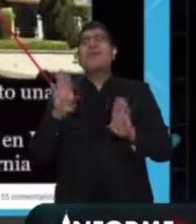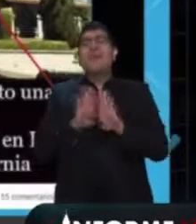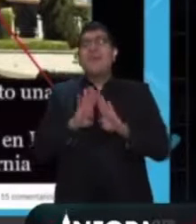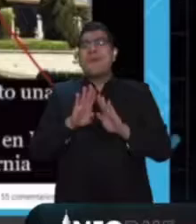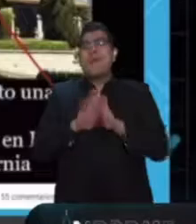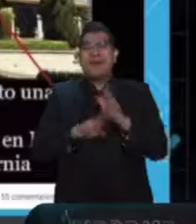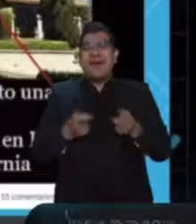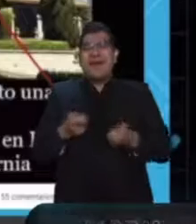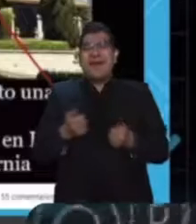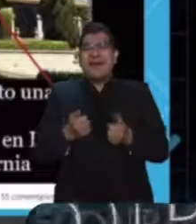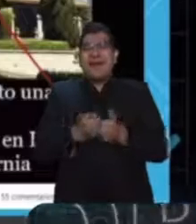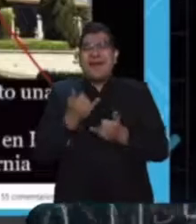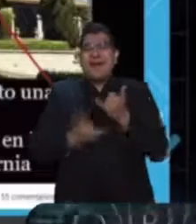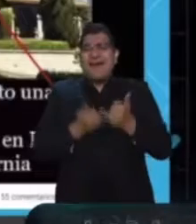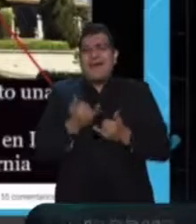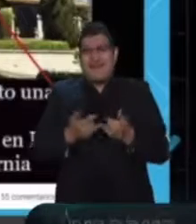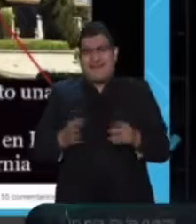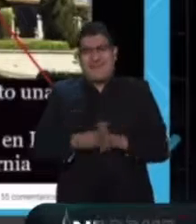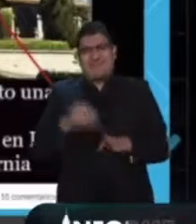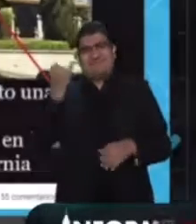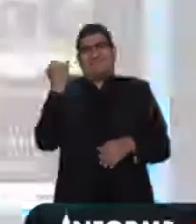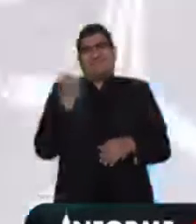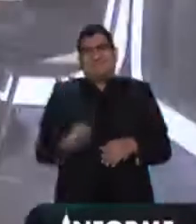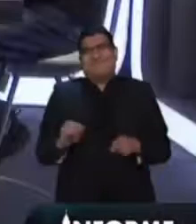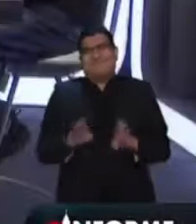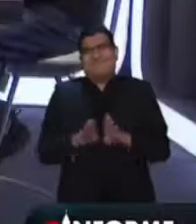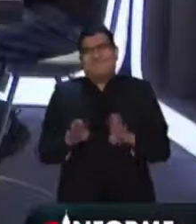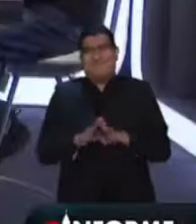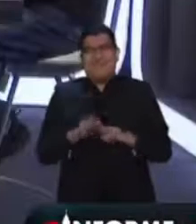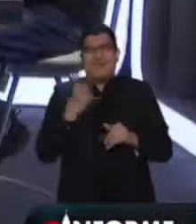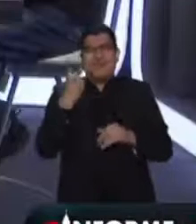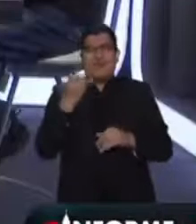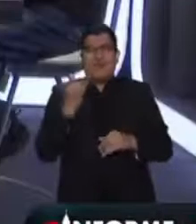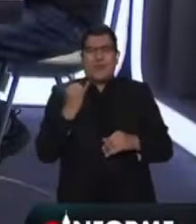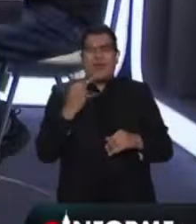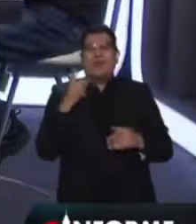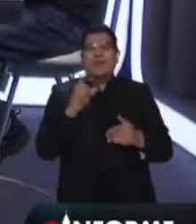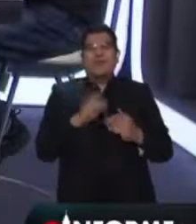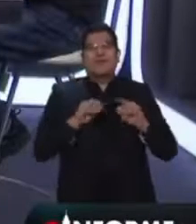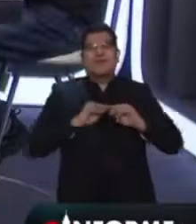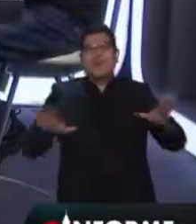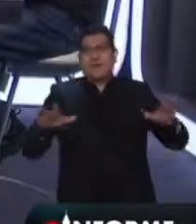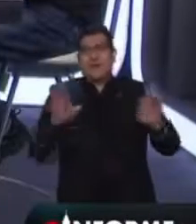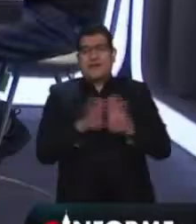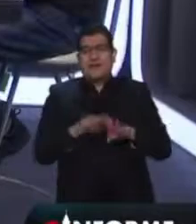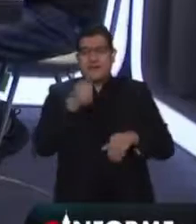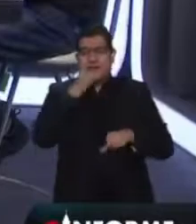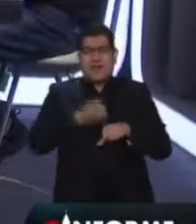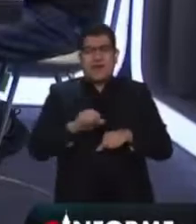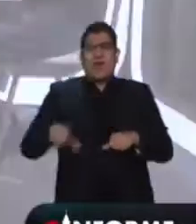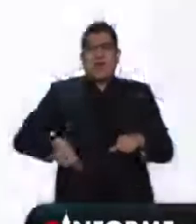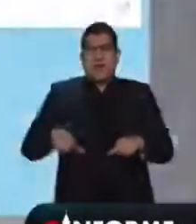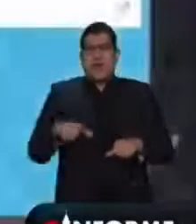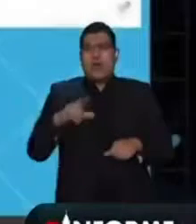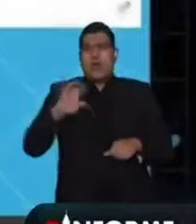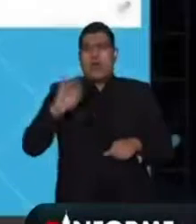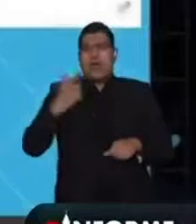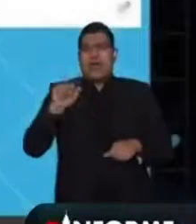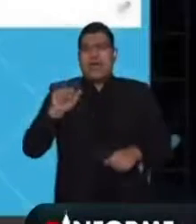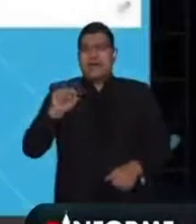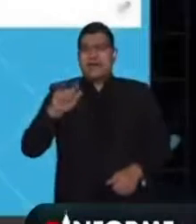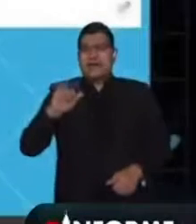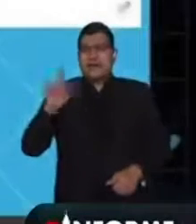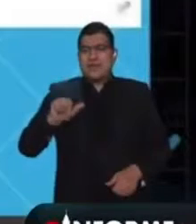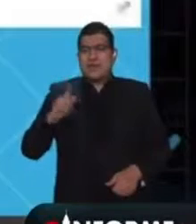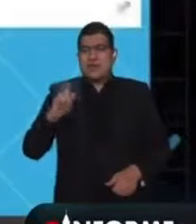videojuego. Bueno. Así es. El 2 de junio, diversas columnas periodísticas afirman que la secretaria de Gobernación, Olga Sánchez Cordero,